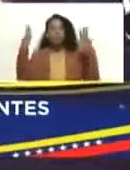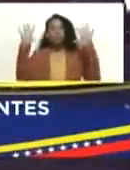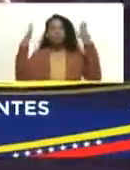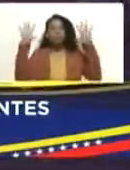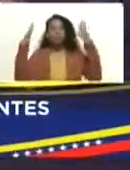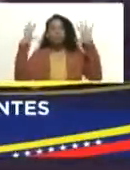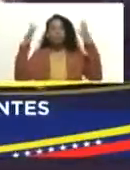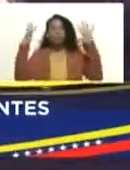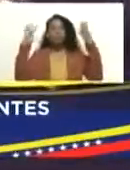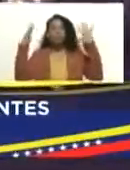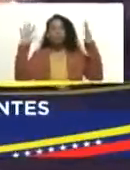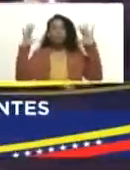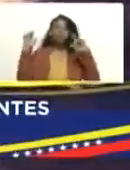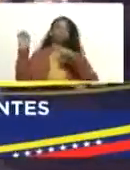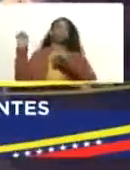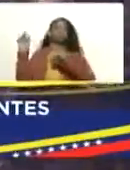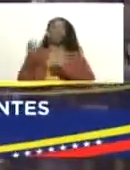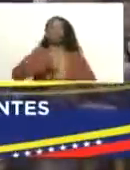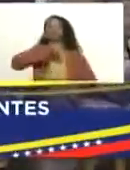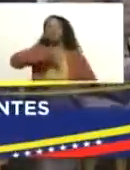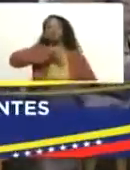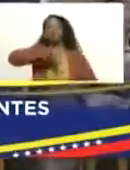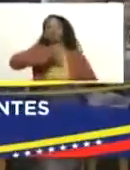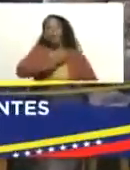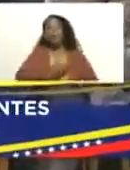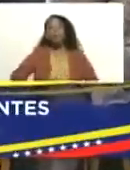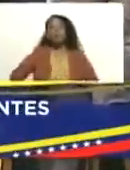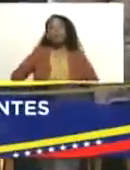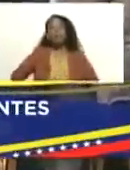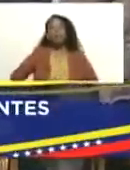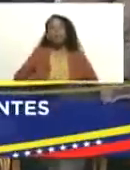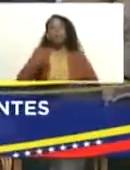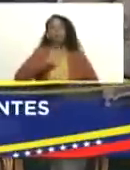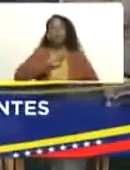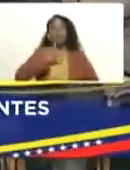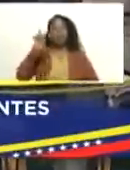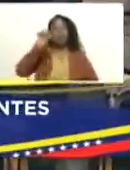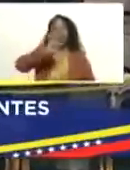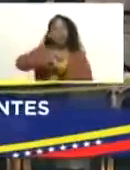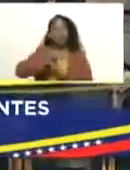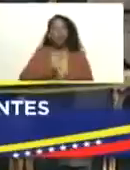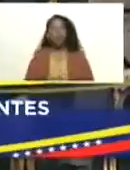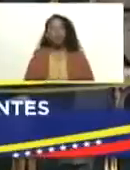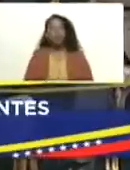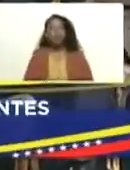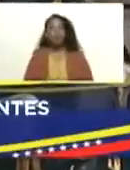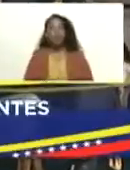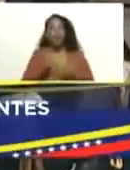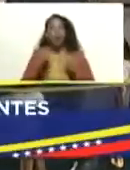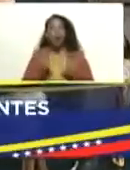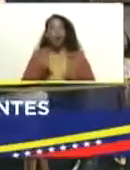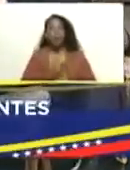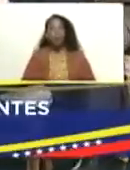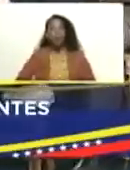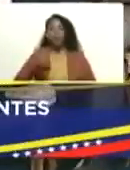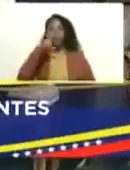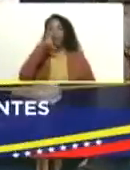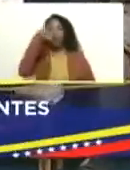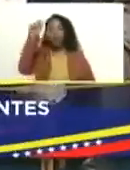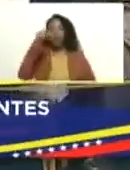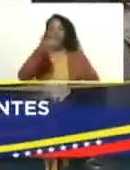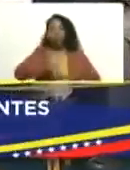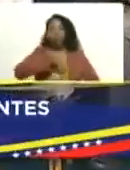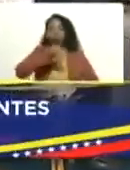Han sido justamente las palabras del presidente de la República Islámica de Irán. Ciudadano Nicolás Maduro